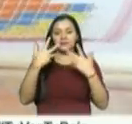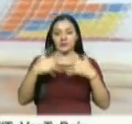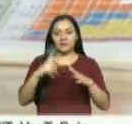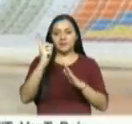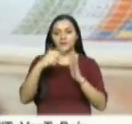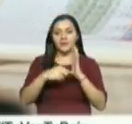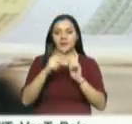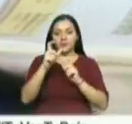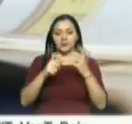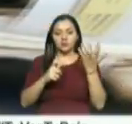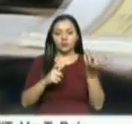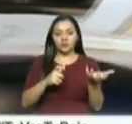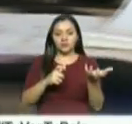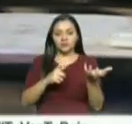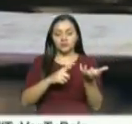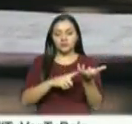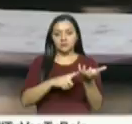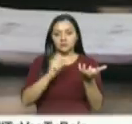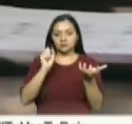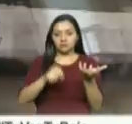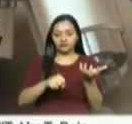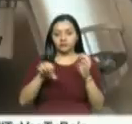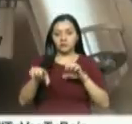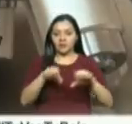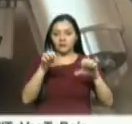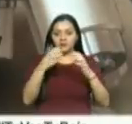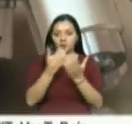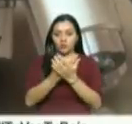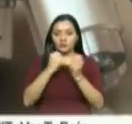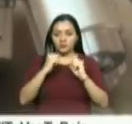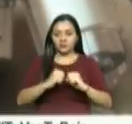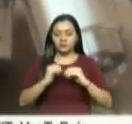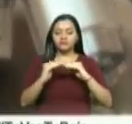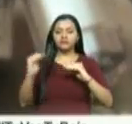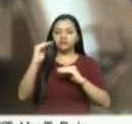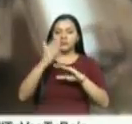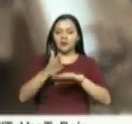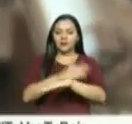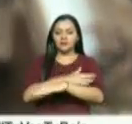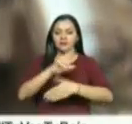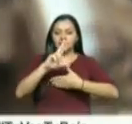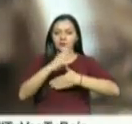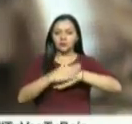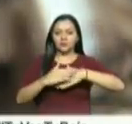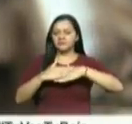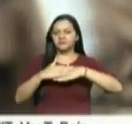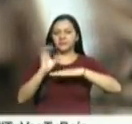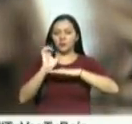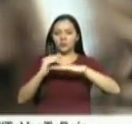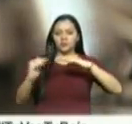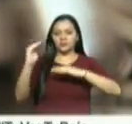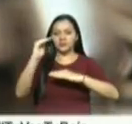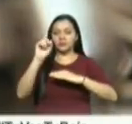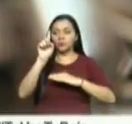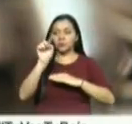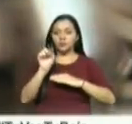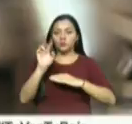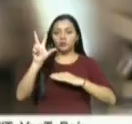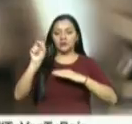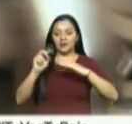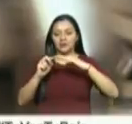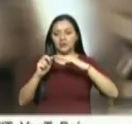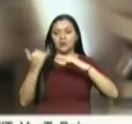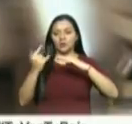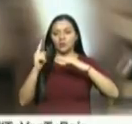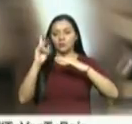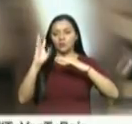1.000 personas de la población económicamente activa, una tasa superior al promedio de América Latina y el Caribe, que llegó a 1.30,